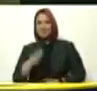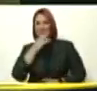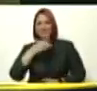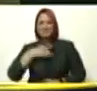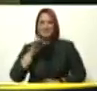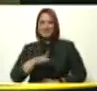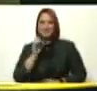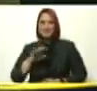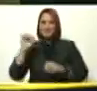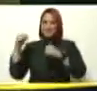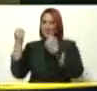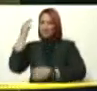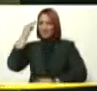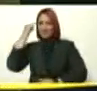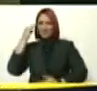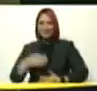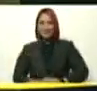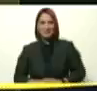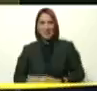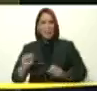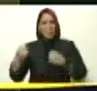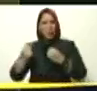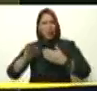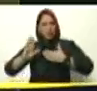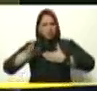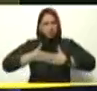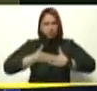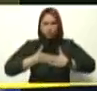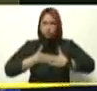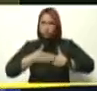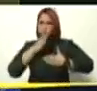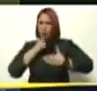el bloqueo mental, el bloqueo del corazón.